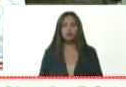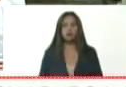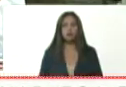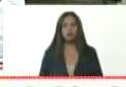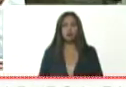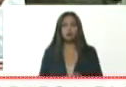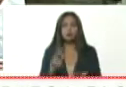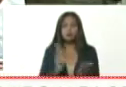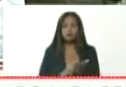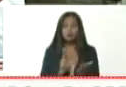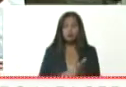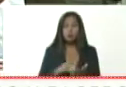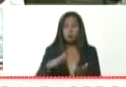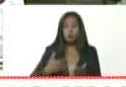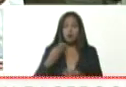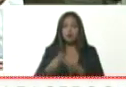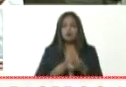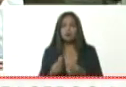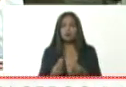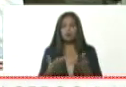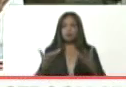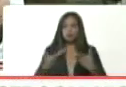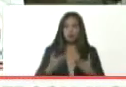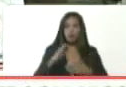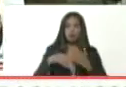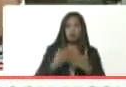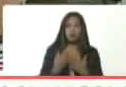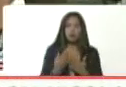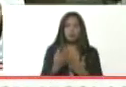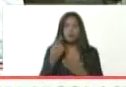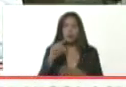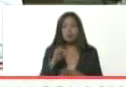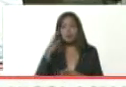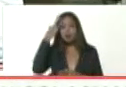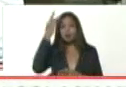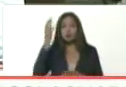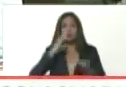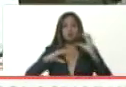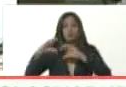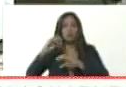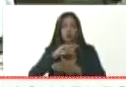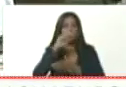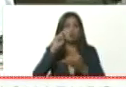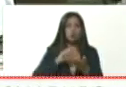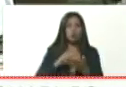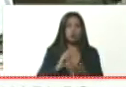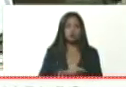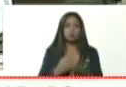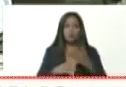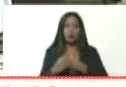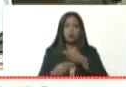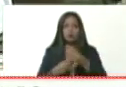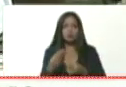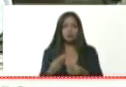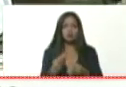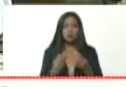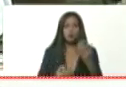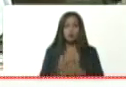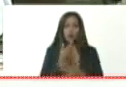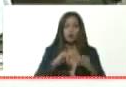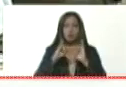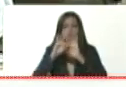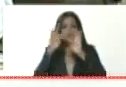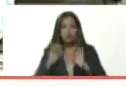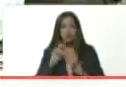contratos y que llegue esta materia prima mientras el consejo científico nacional va creando la fuente alterna de la